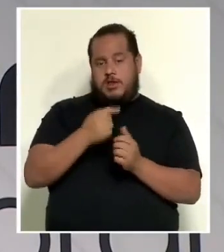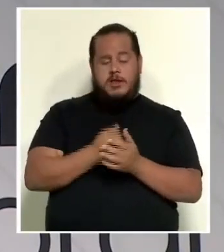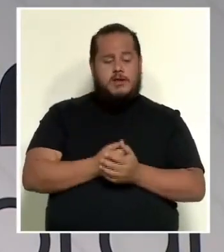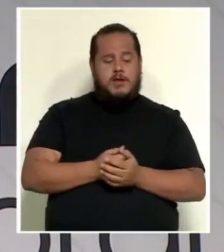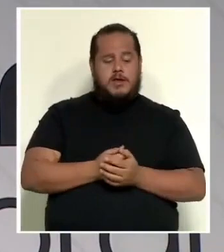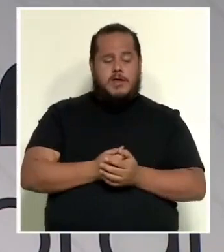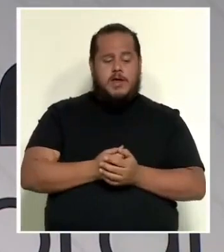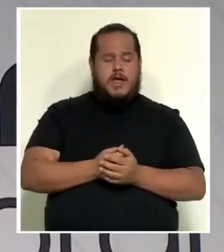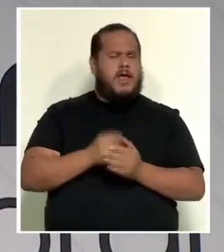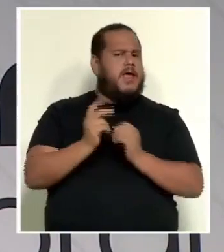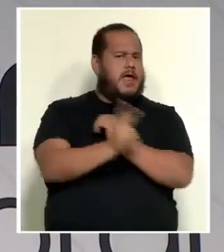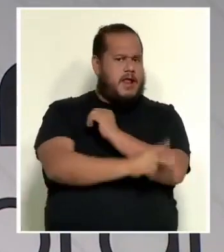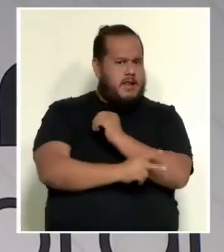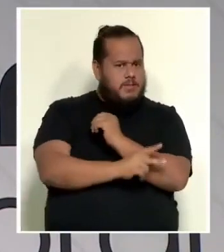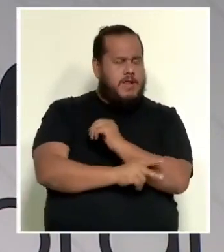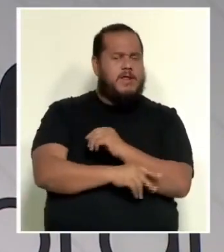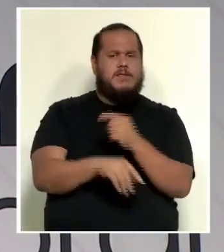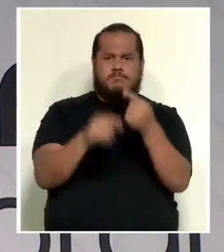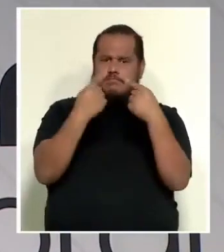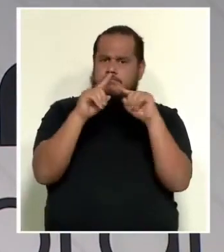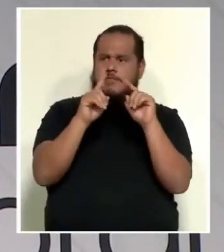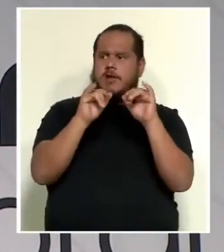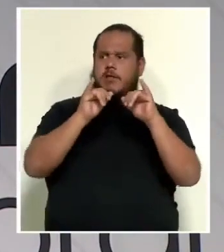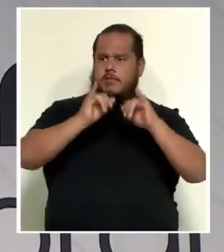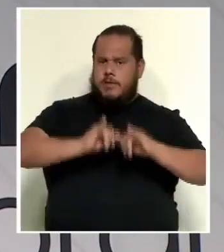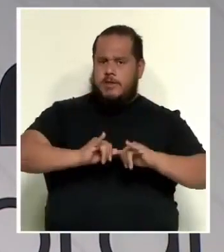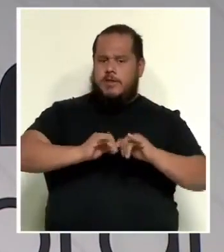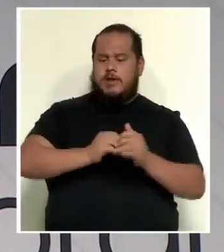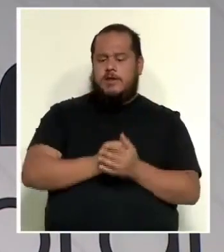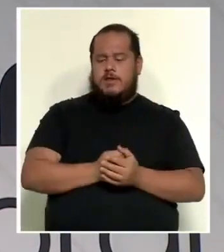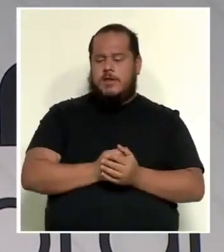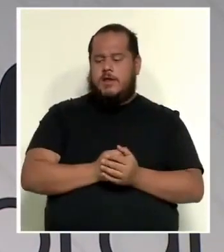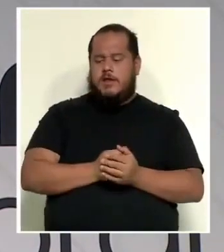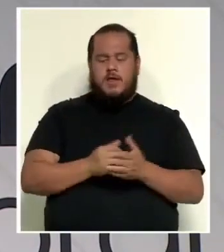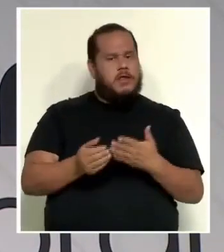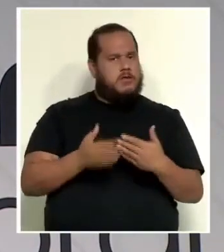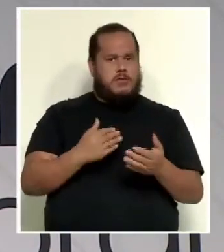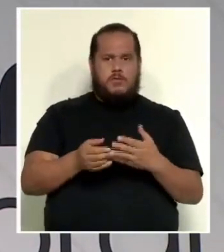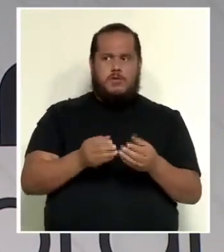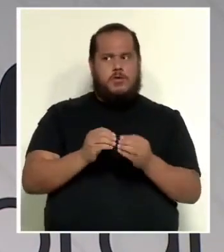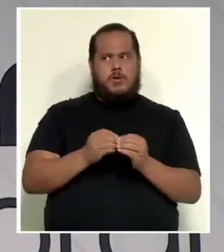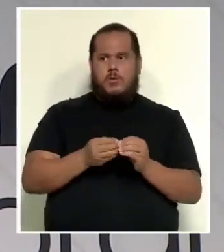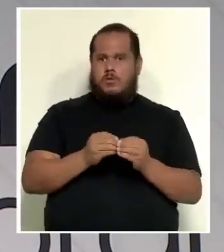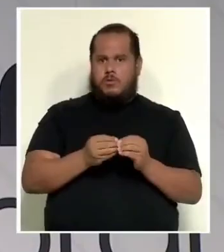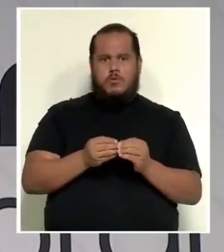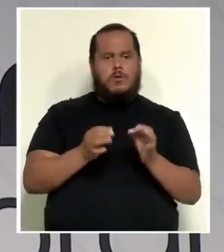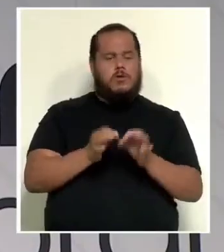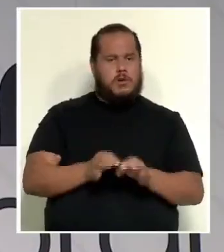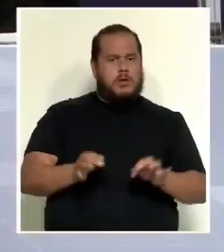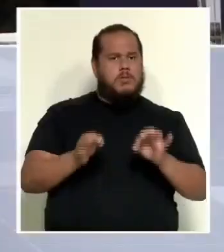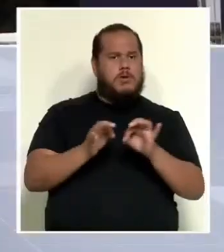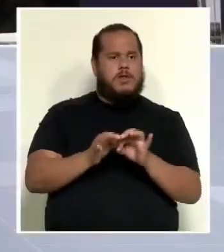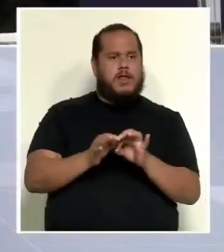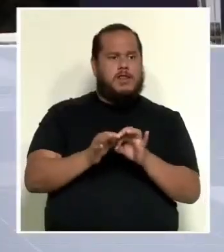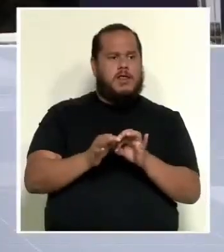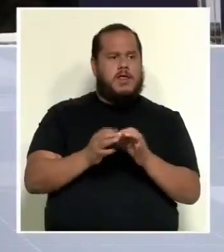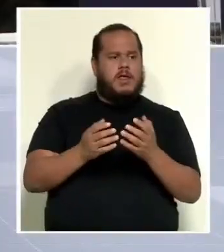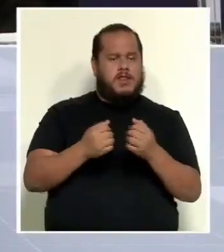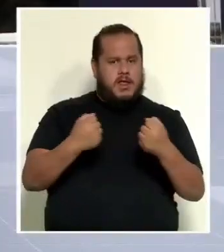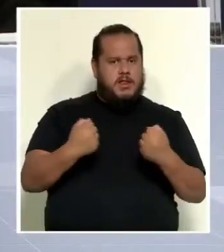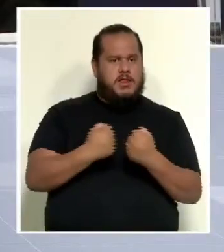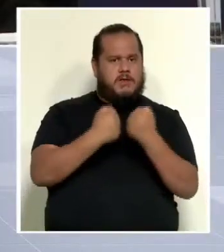país aún ha logrado mantenerse a pesar de una gran cantidad y variedad de desafíos